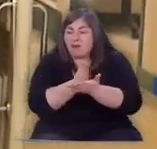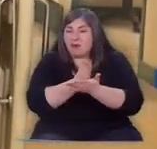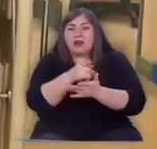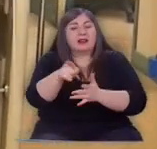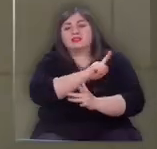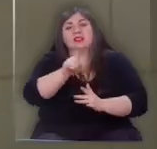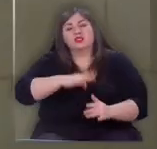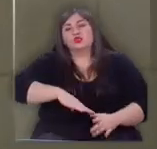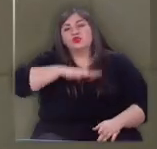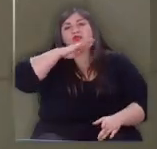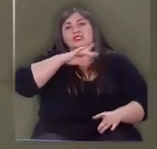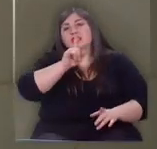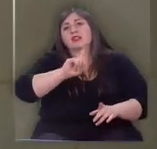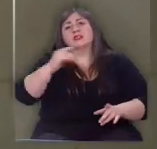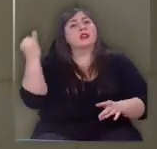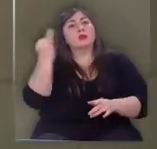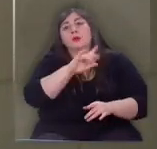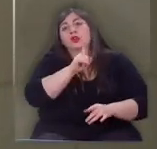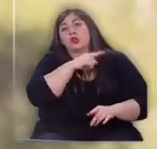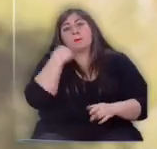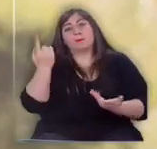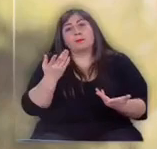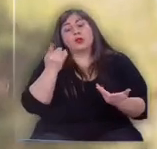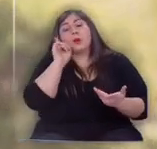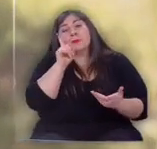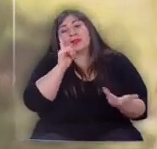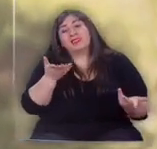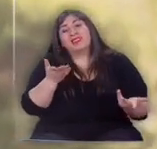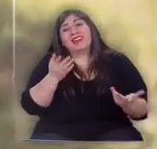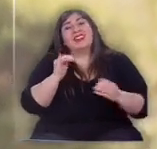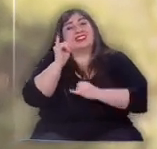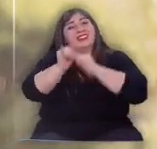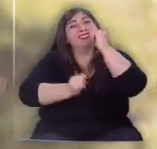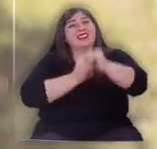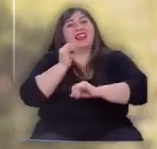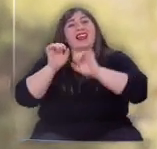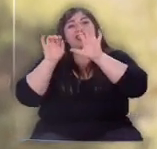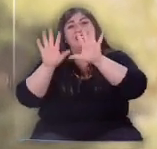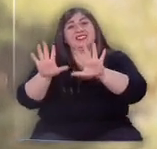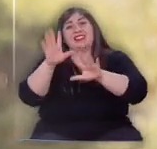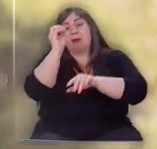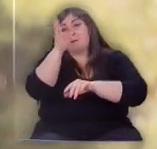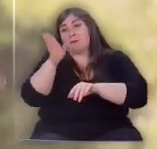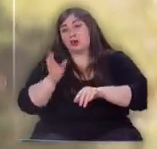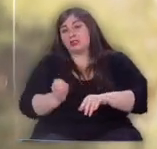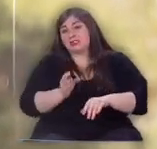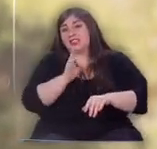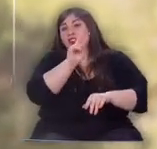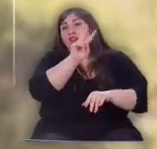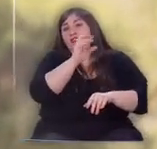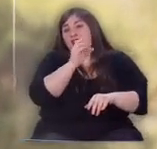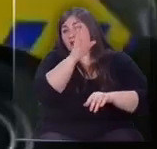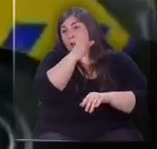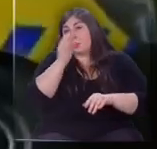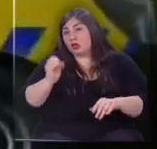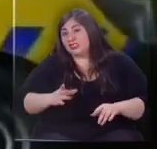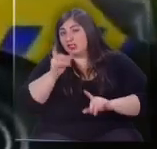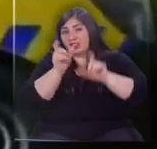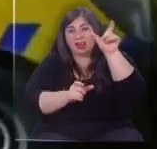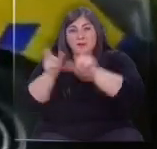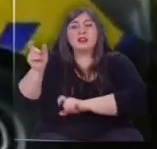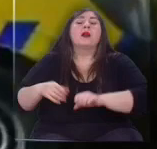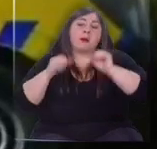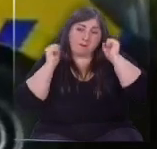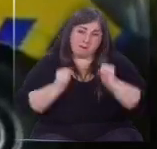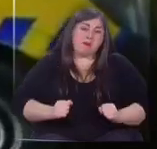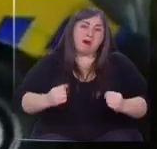serán suficientes. Los números no mienten. Estamos hablando que a nivel internacional entre el 10 al 20% del personal eventualmente puede